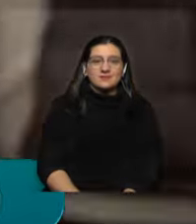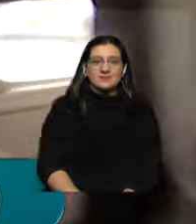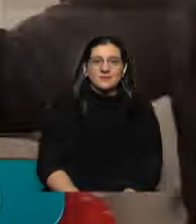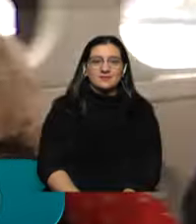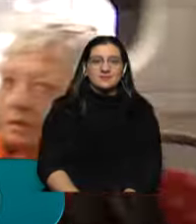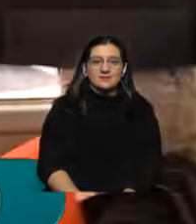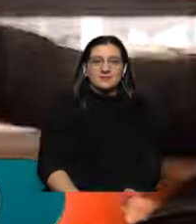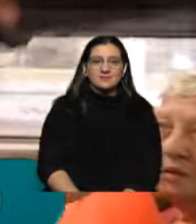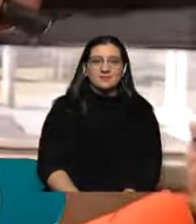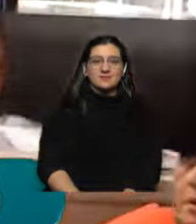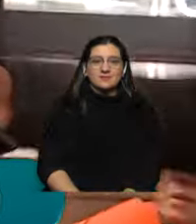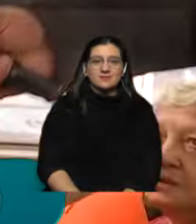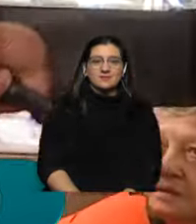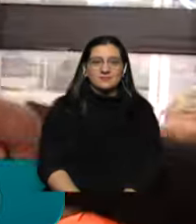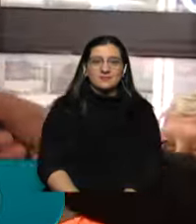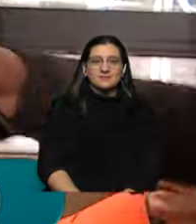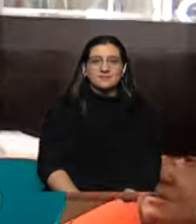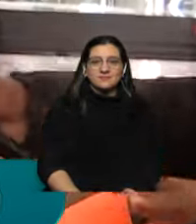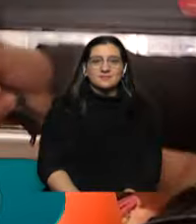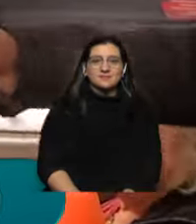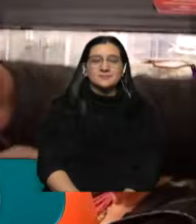Juego a la bomba loca.